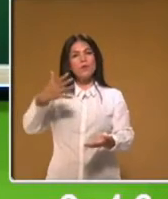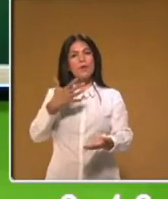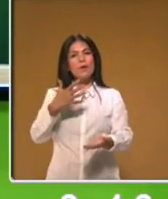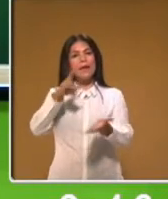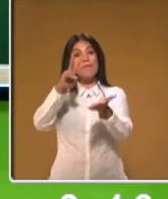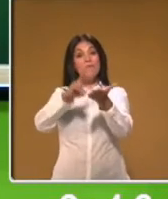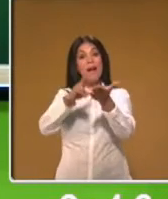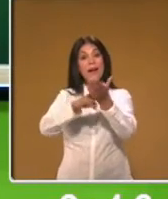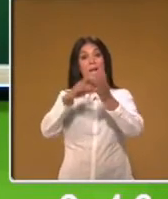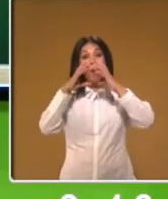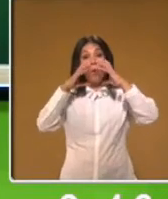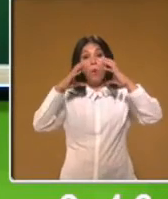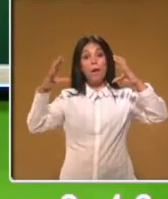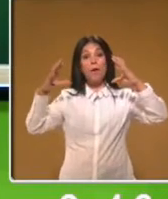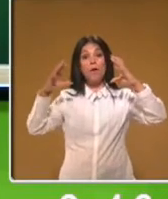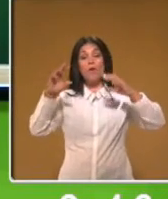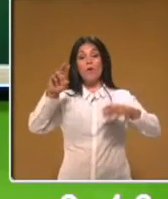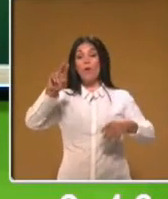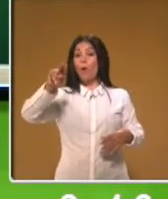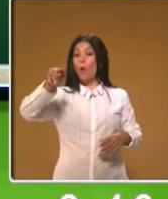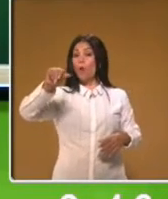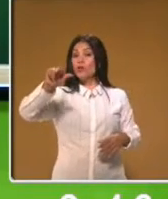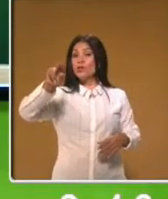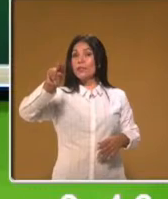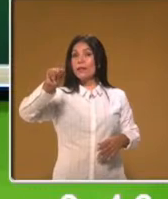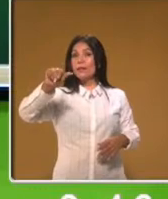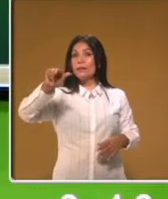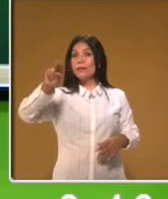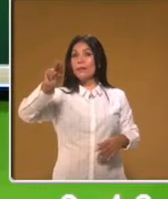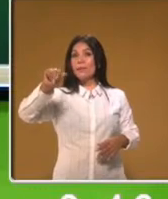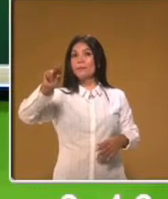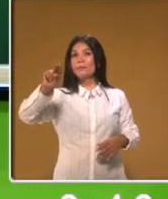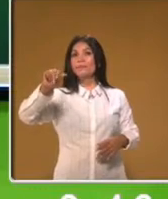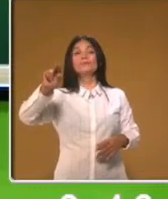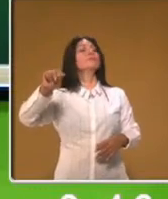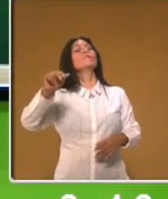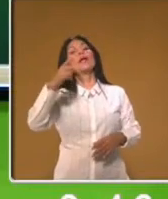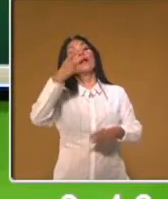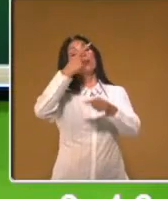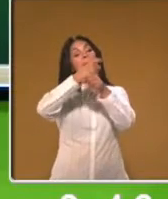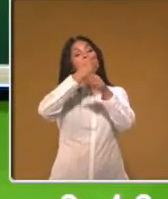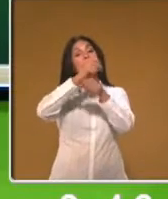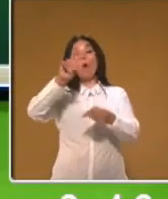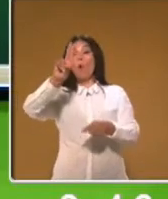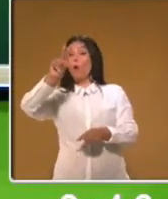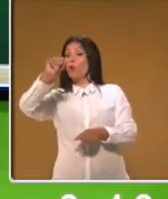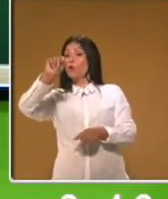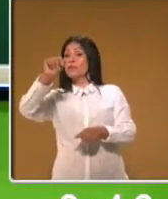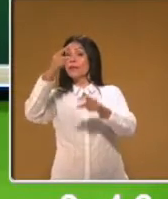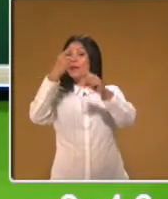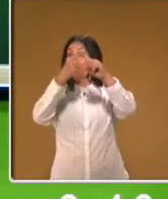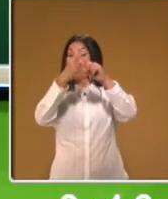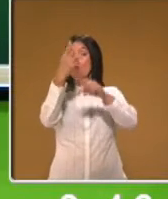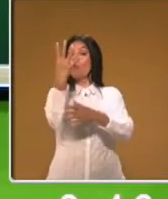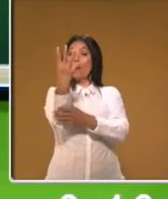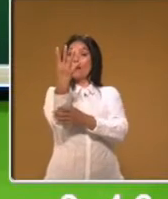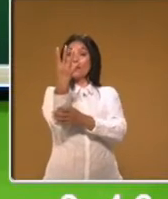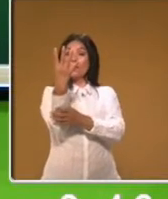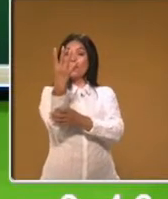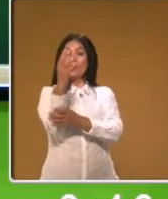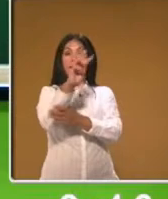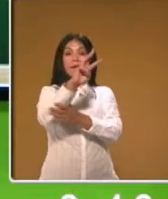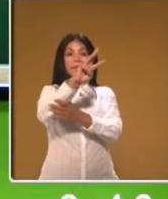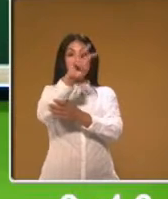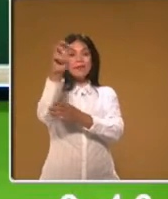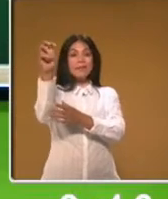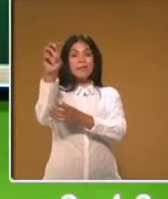ecuación. Cada balón vale 80 pesos, 80 por 4, 320, más 180 me da un valor